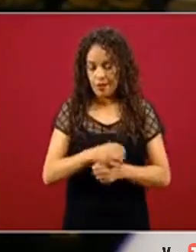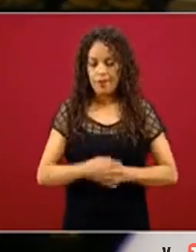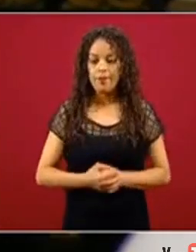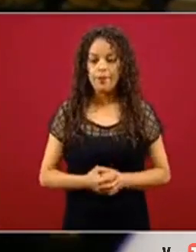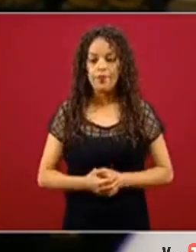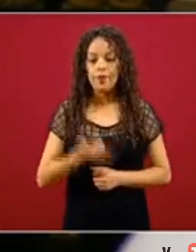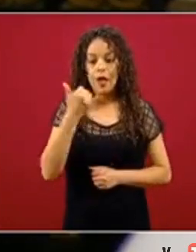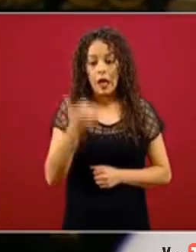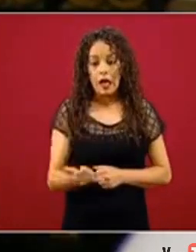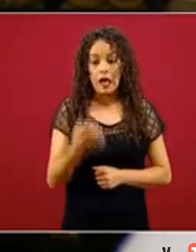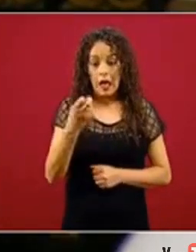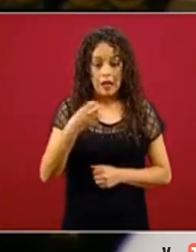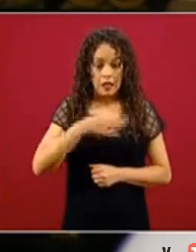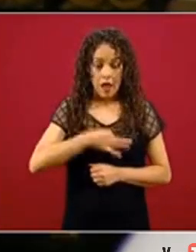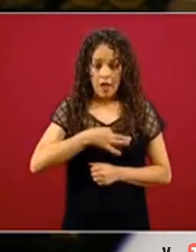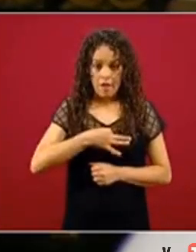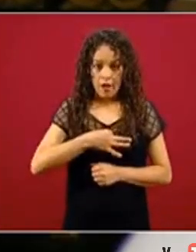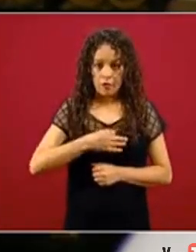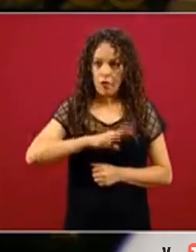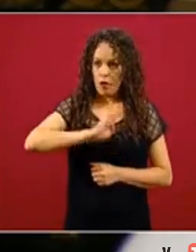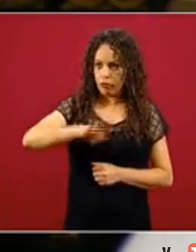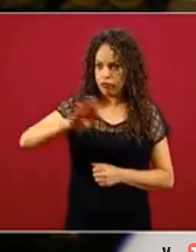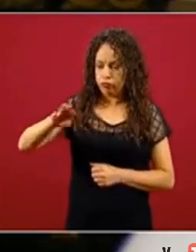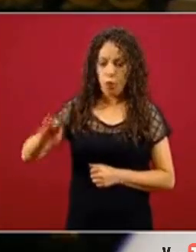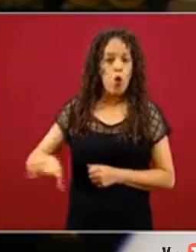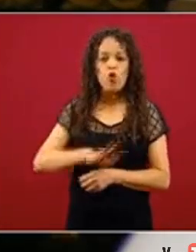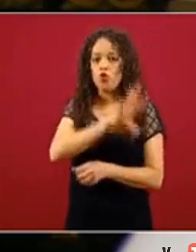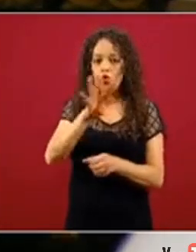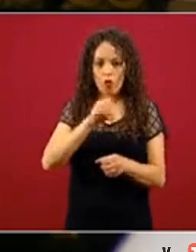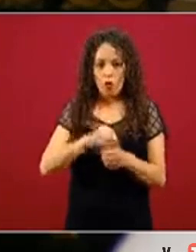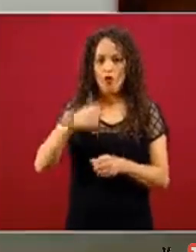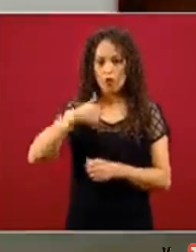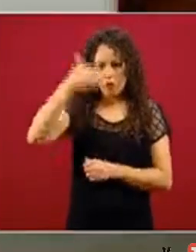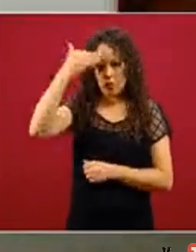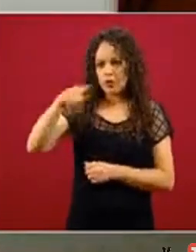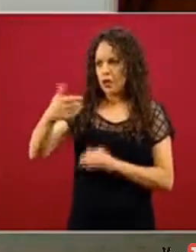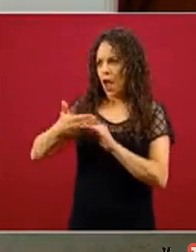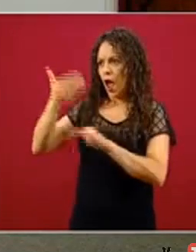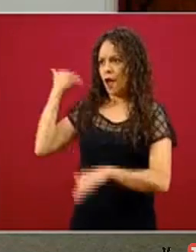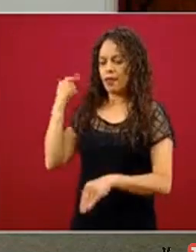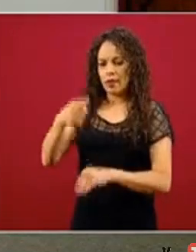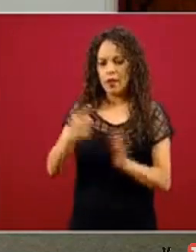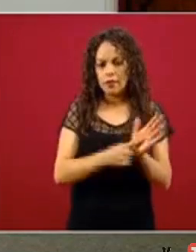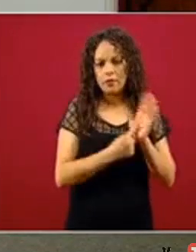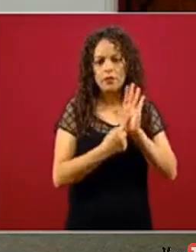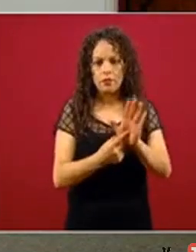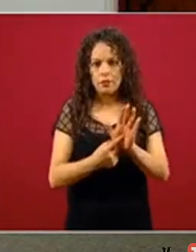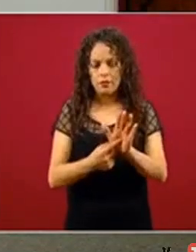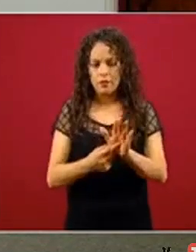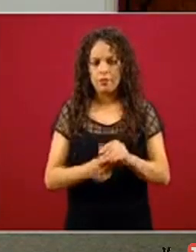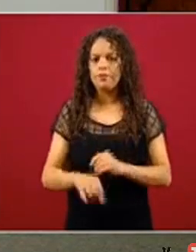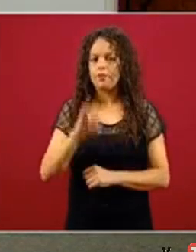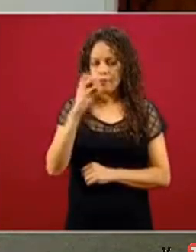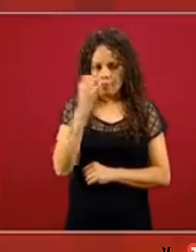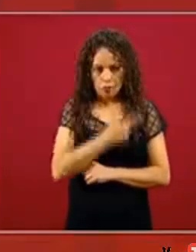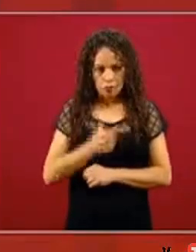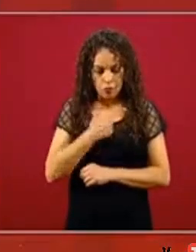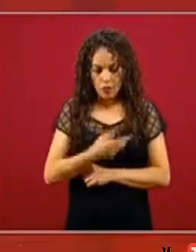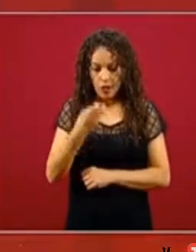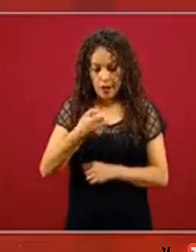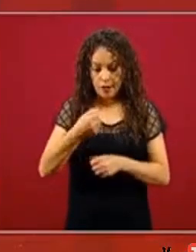estas infecciones, todos. Sé que había hecho una presentación previa, por favor. Con mucho gusto. La preparamos en el curso de la semana. Ya